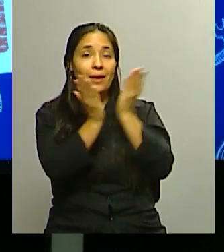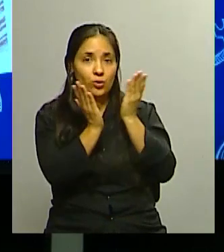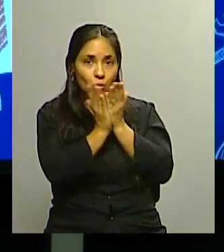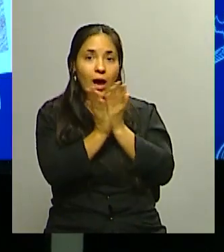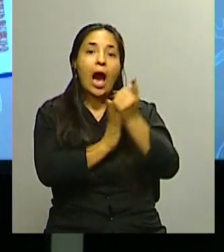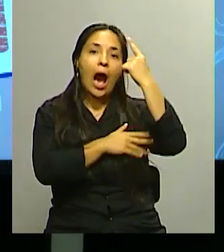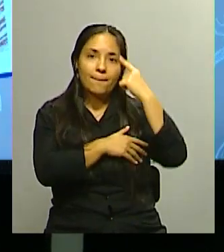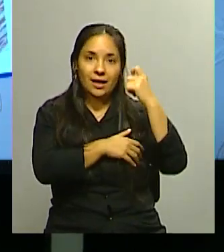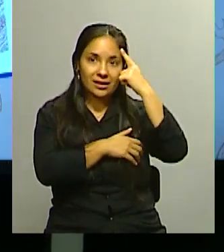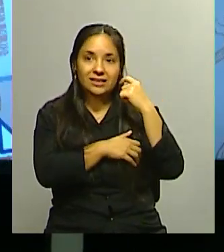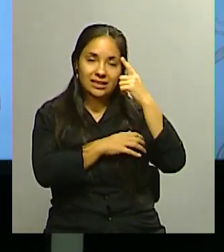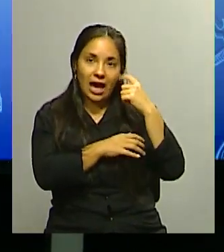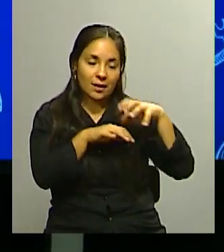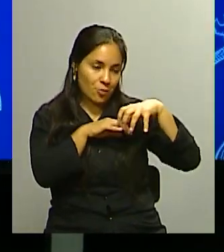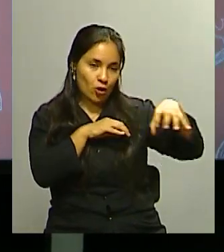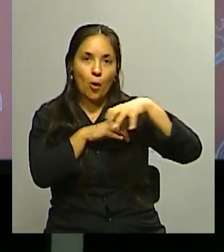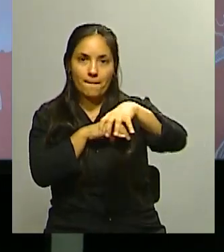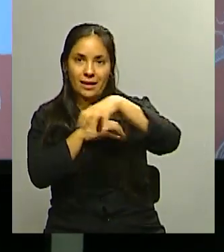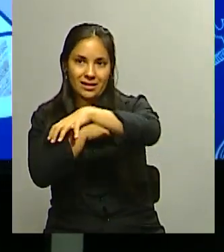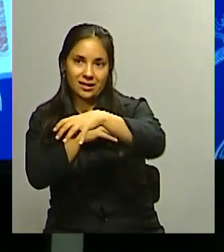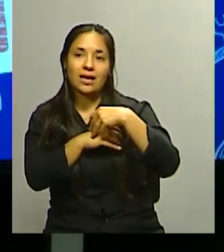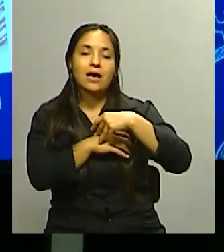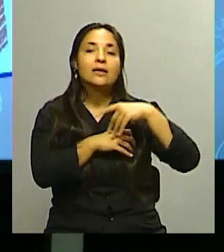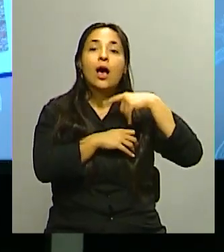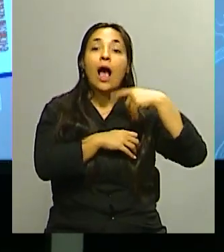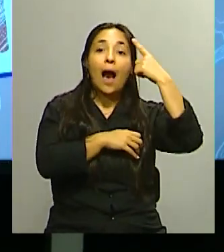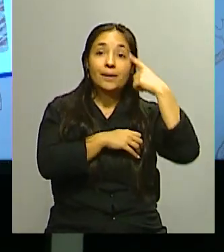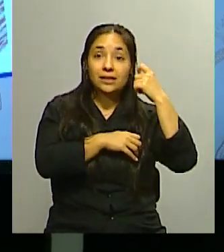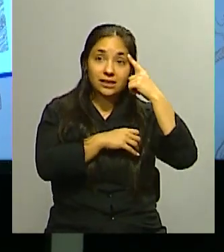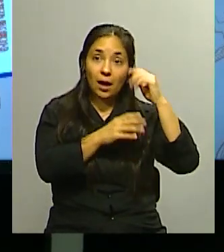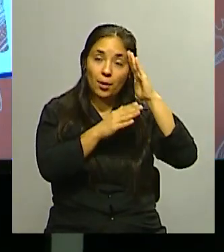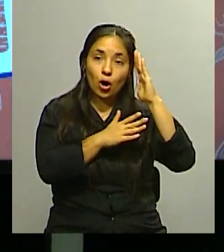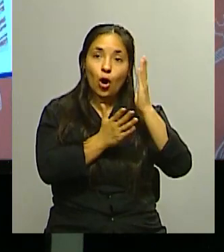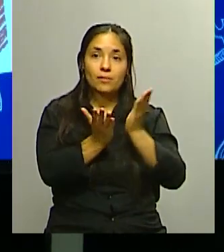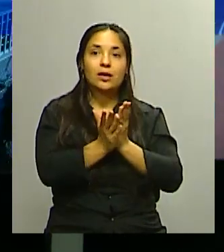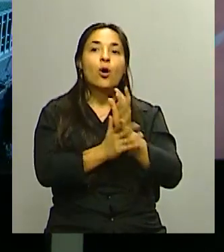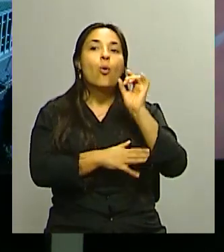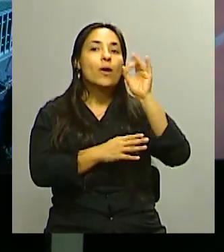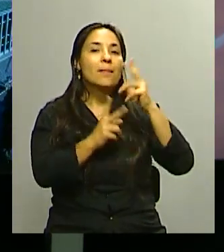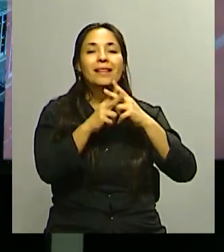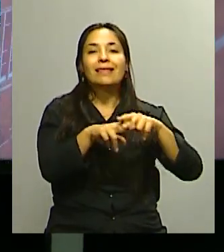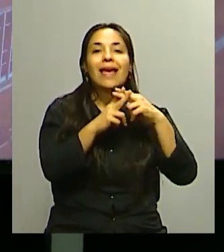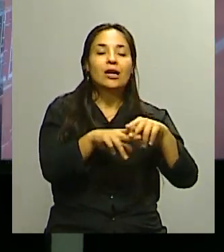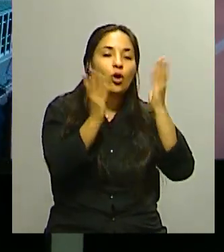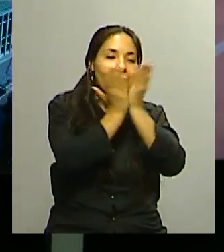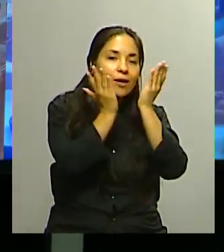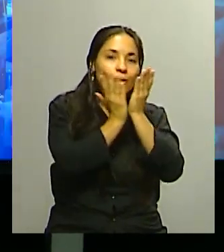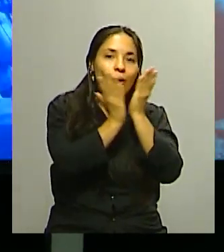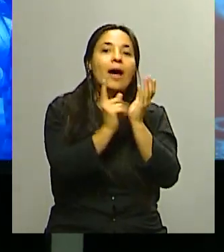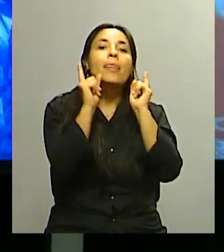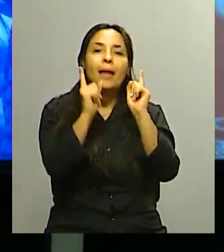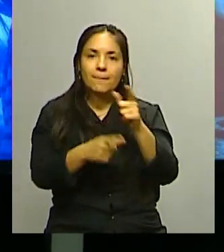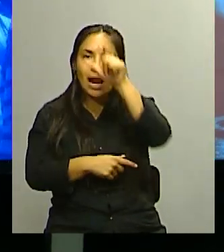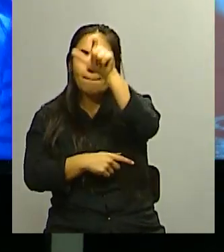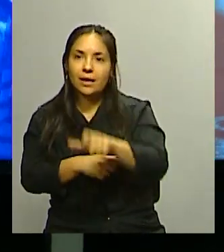por competencias. Y parte del aprendizaje por competencias es que el abogado no solo se forme desde lo técnico, sino que pueda contener a